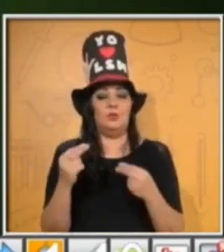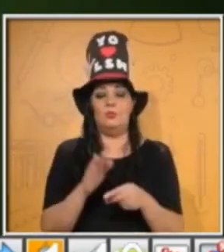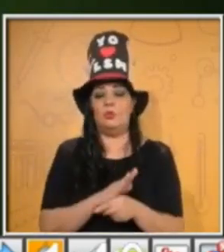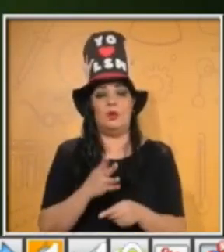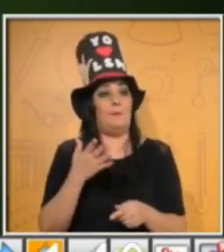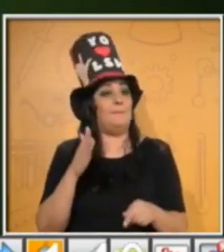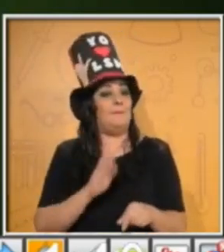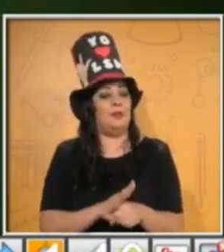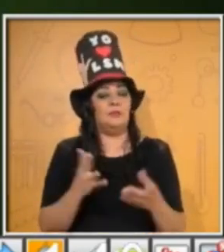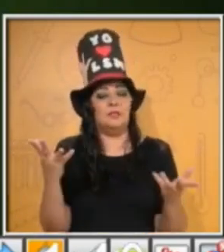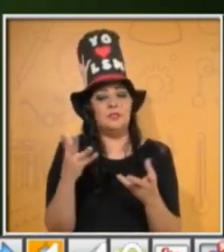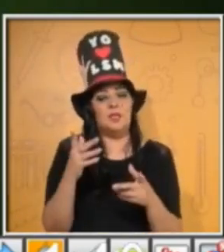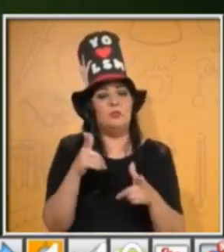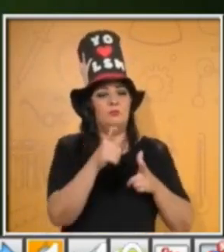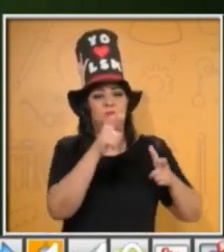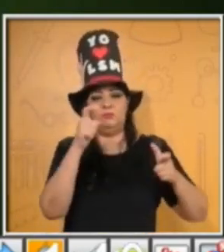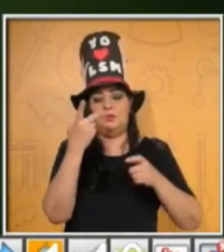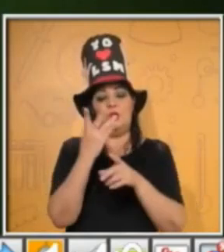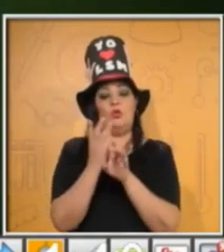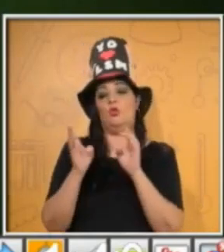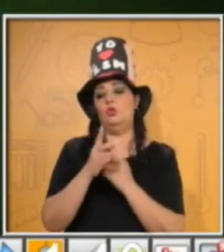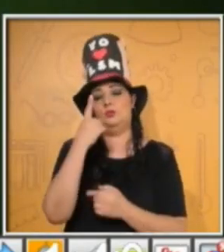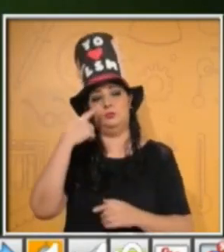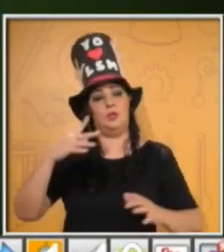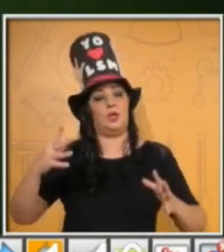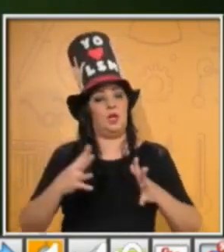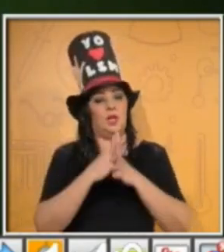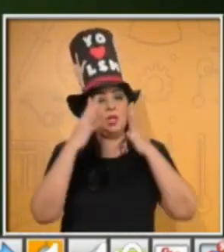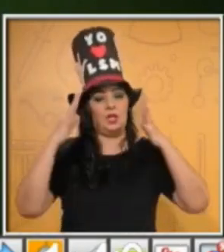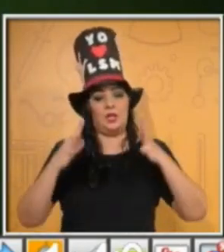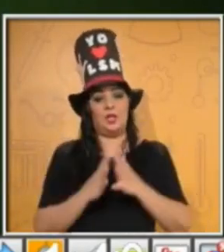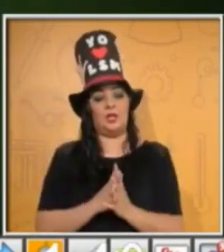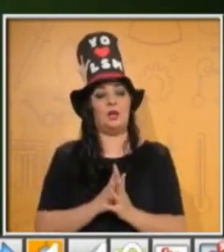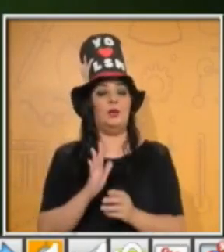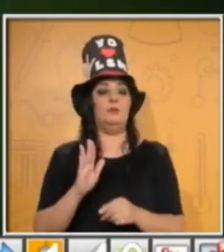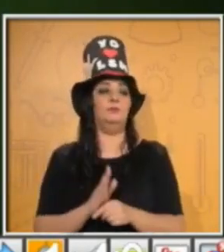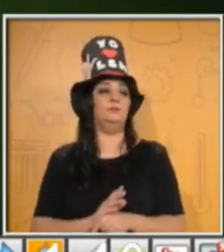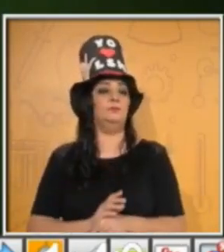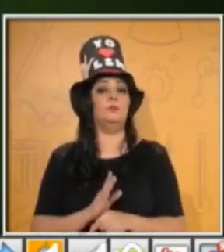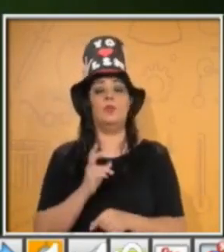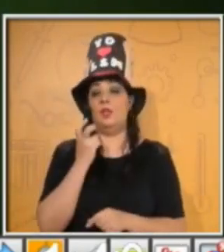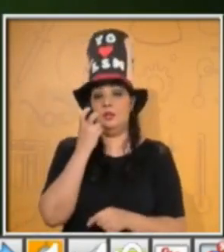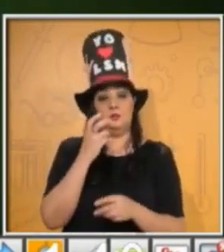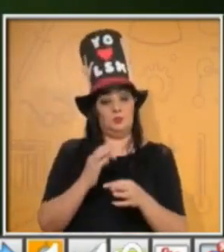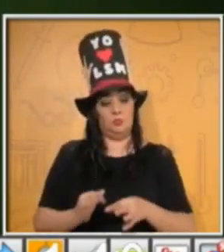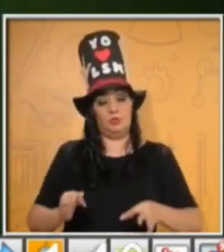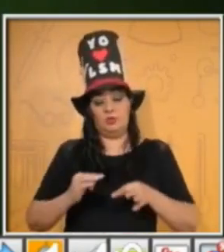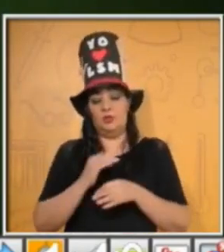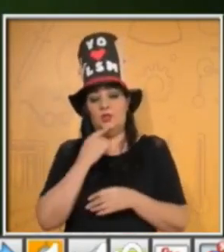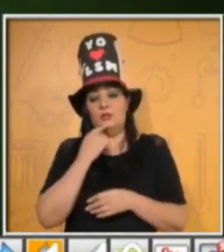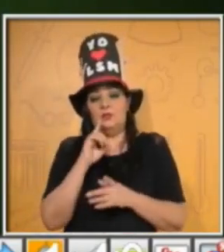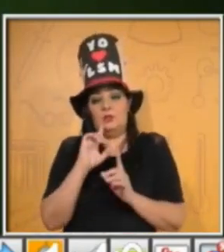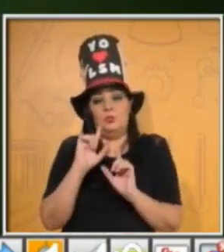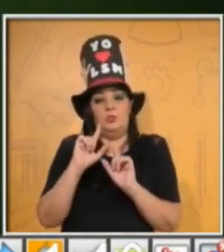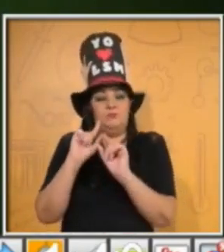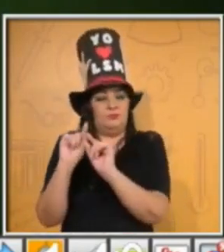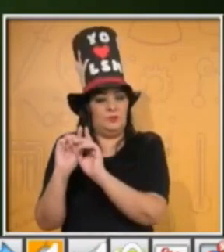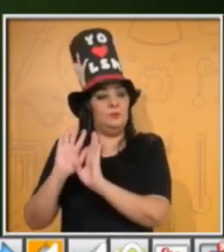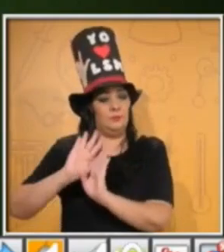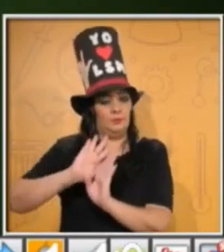de armas y productos para la guerra. Así es, maestra. Mire, aquí es bien importante hacer una pequeña pausa y